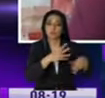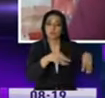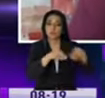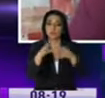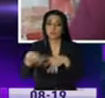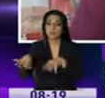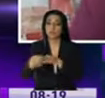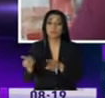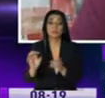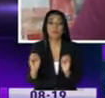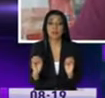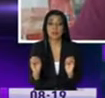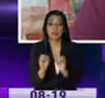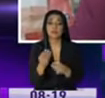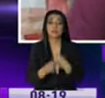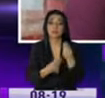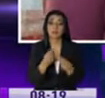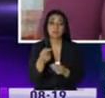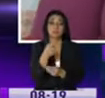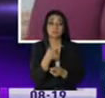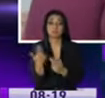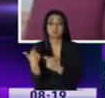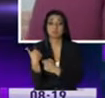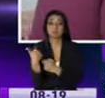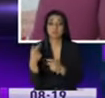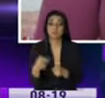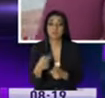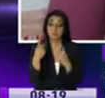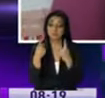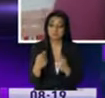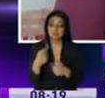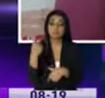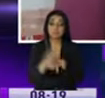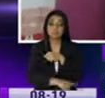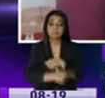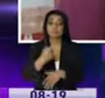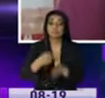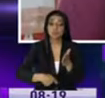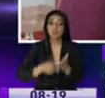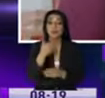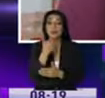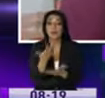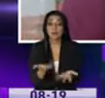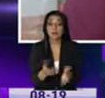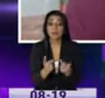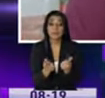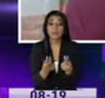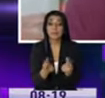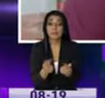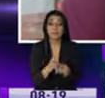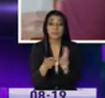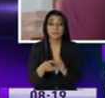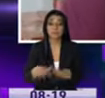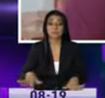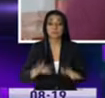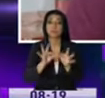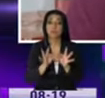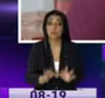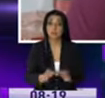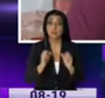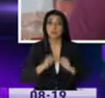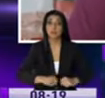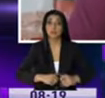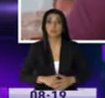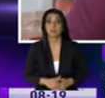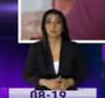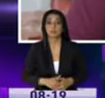no hacen nada, eso pasa donde ustedes. Ustedes tienen que poner orden y tienen que hacer que los vecinos hagan el trabajo correspondiente.